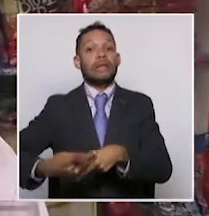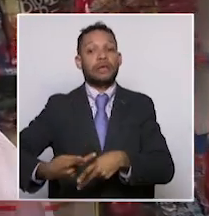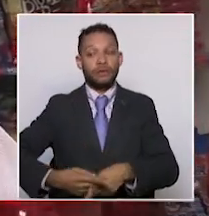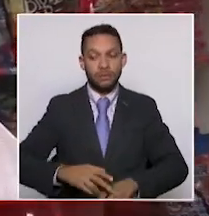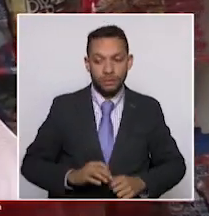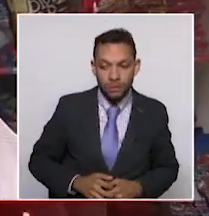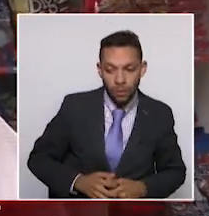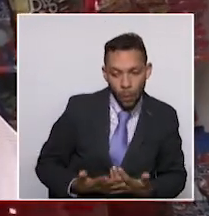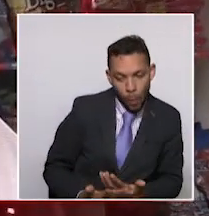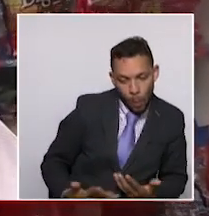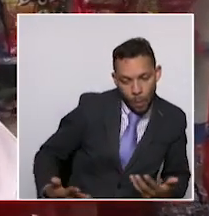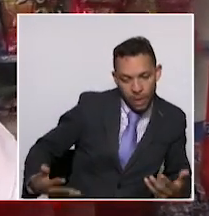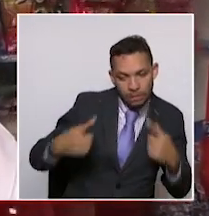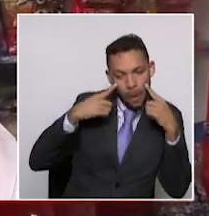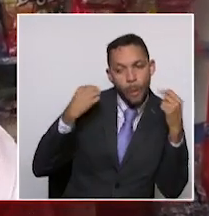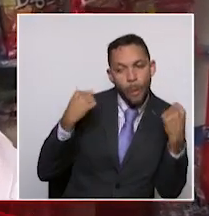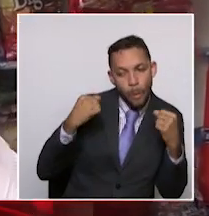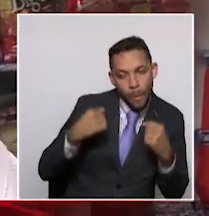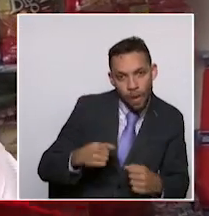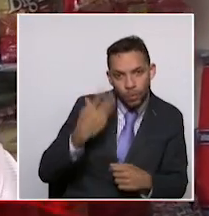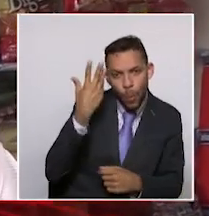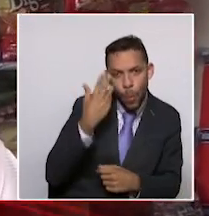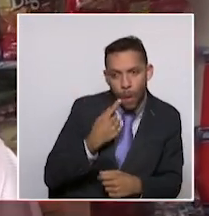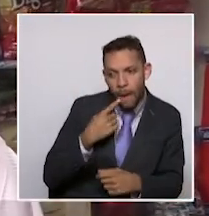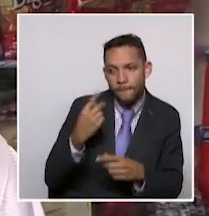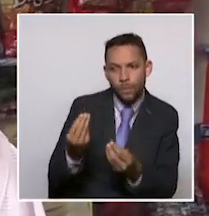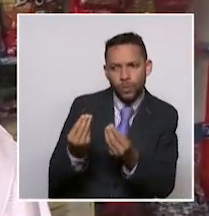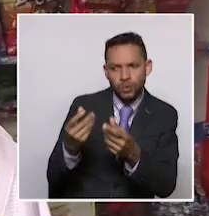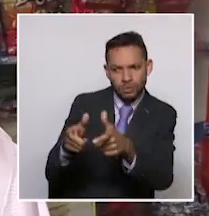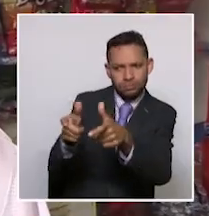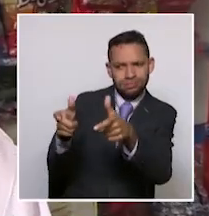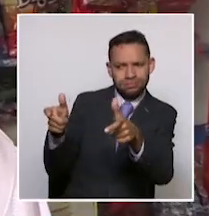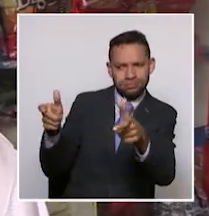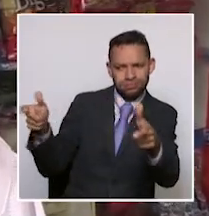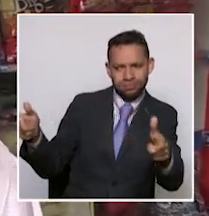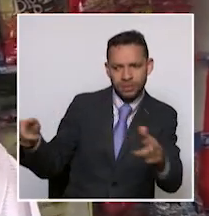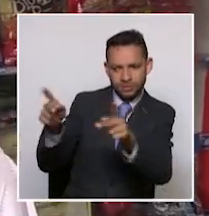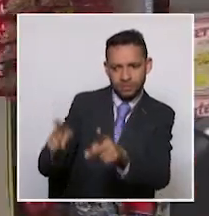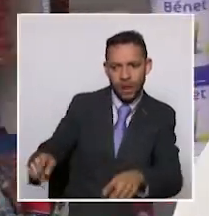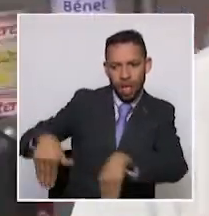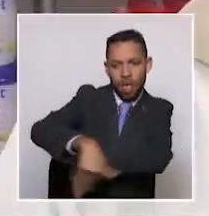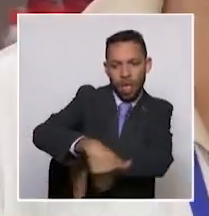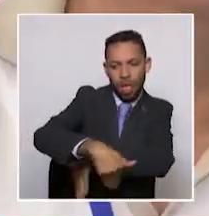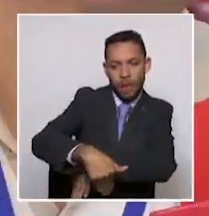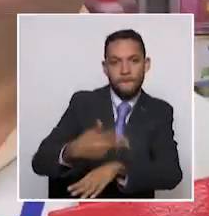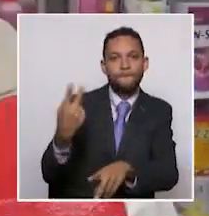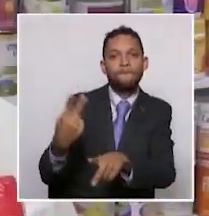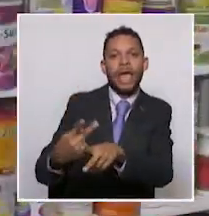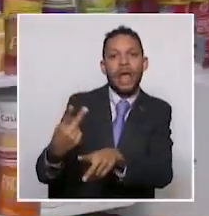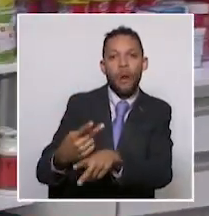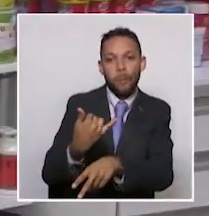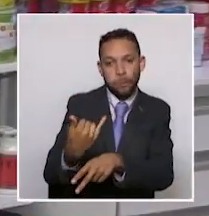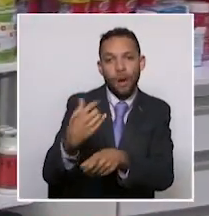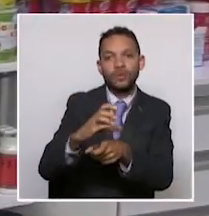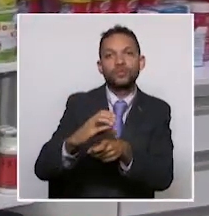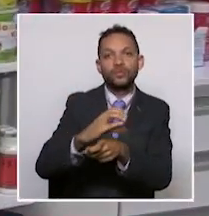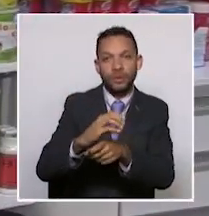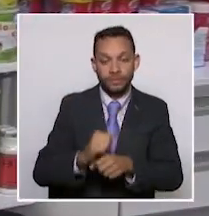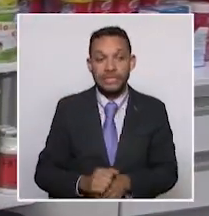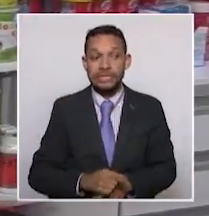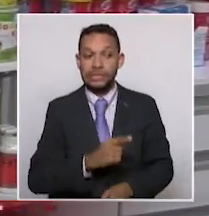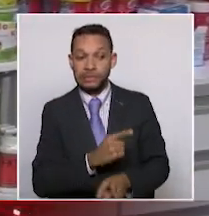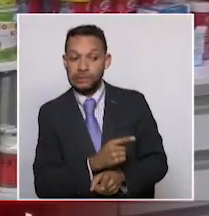porque uno día a día ve más habitantes de calle y se nota mucho la inseguridad en el sector. Obviamente